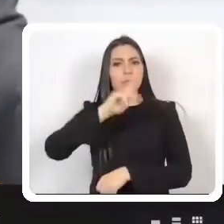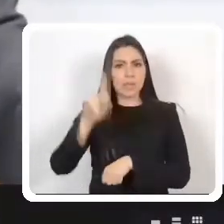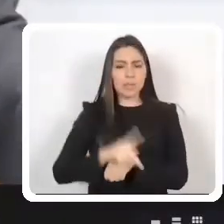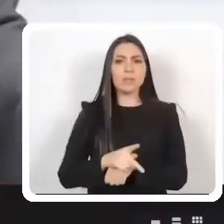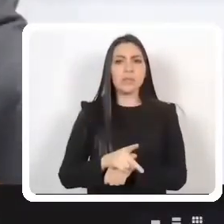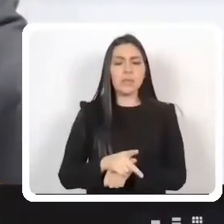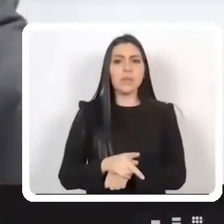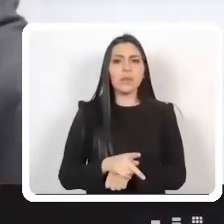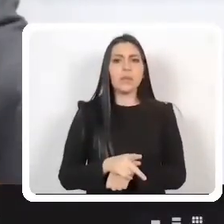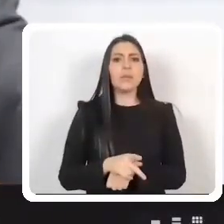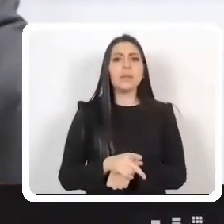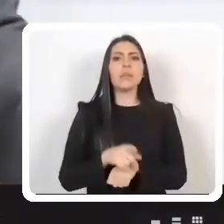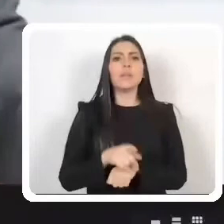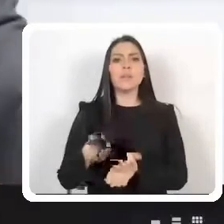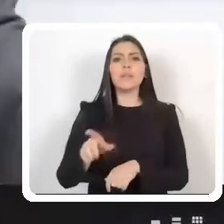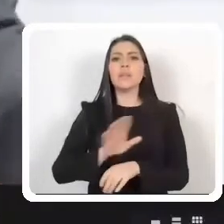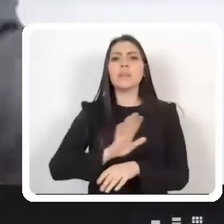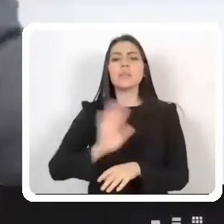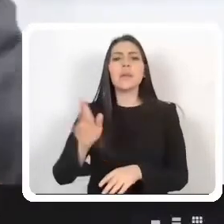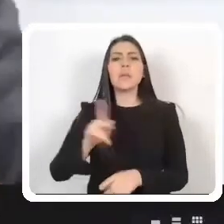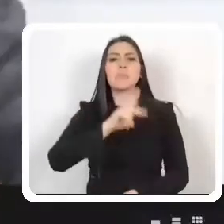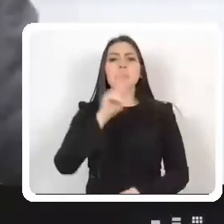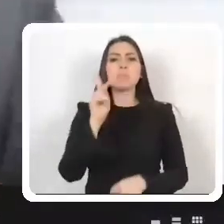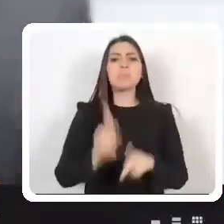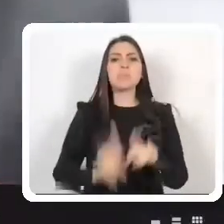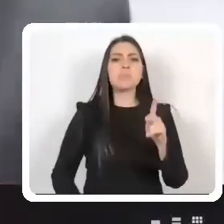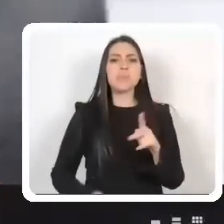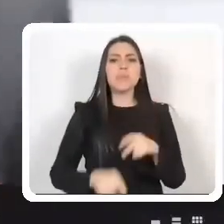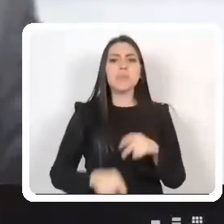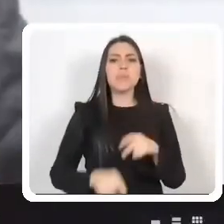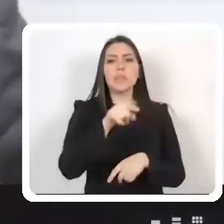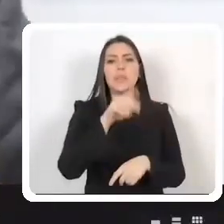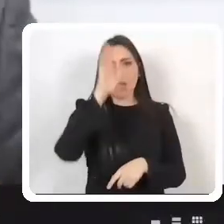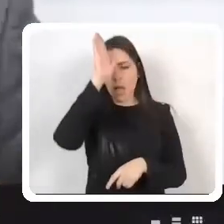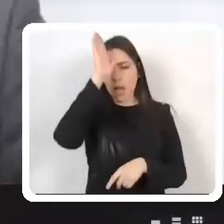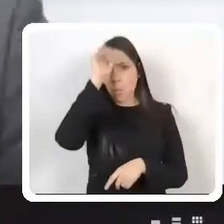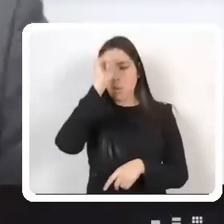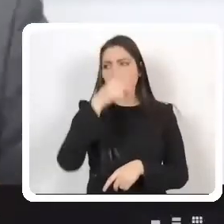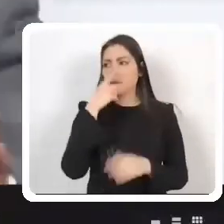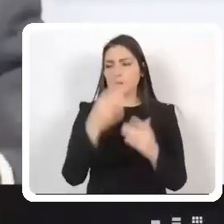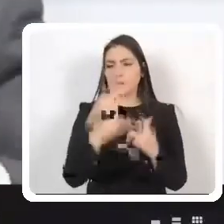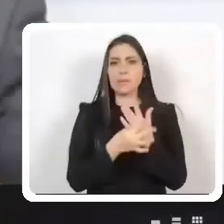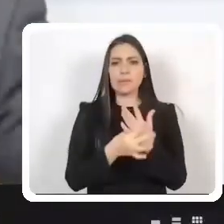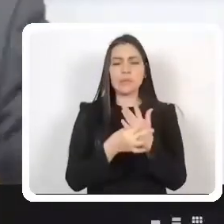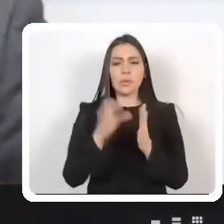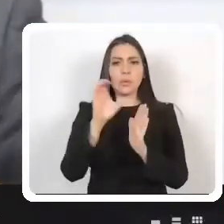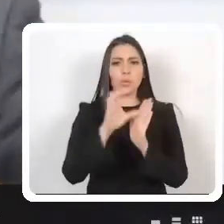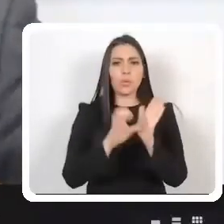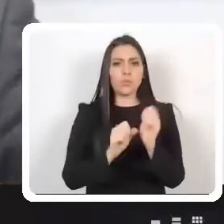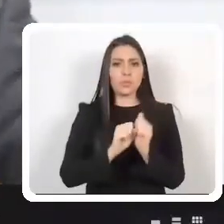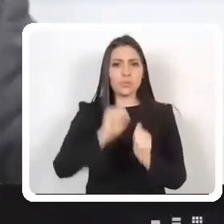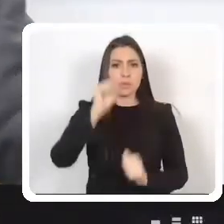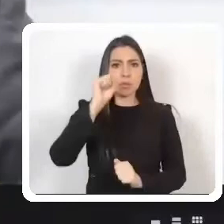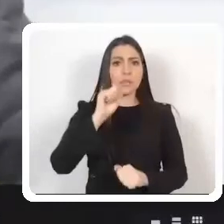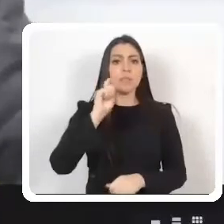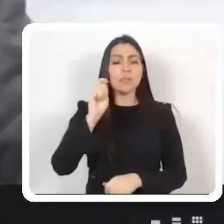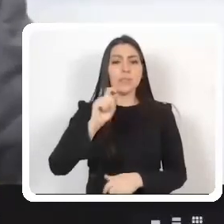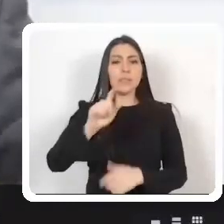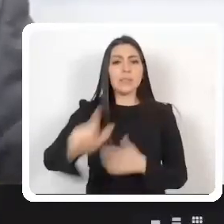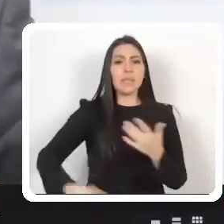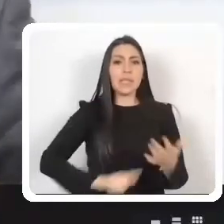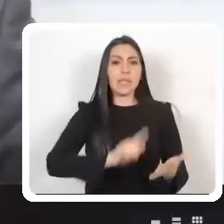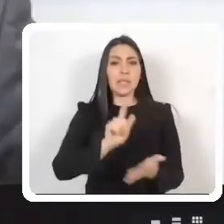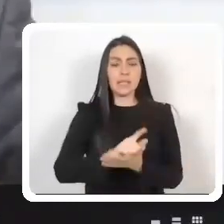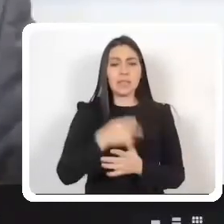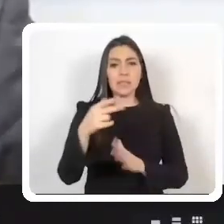habían dejado en letra muerta esta disposición constitucional, a tal grado que la ley reglamentaria